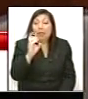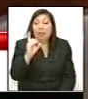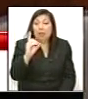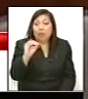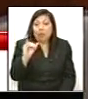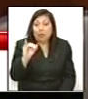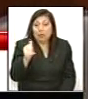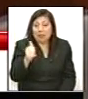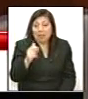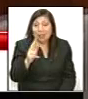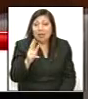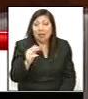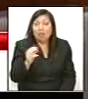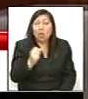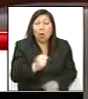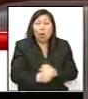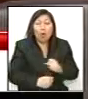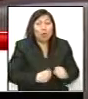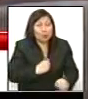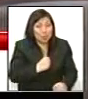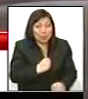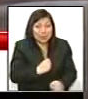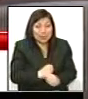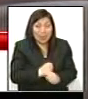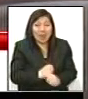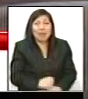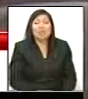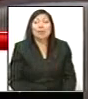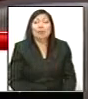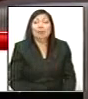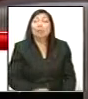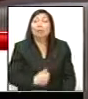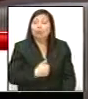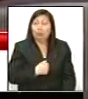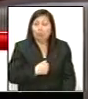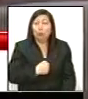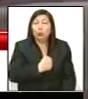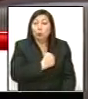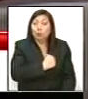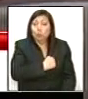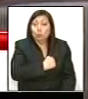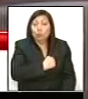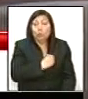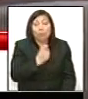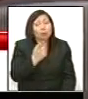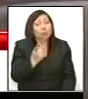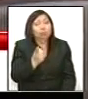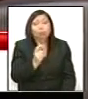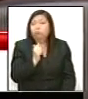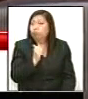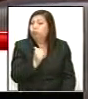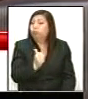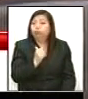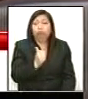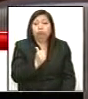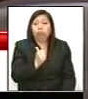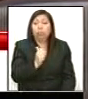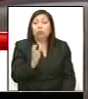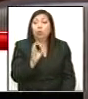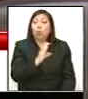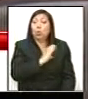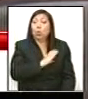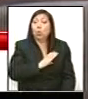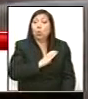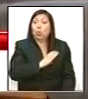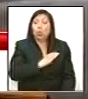Lo conocí hace muchísimos años y soy admirador de su conducta